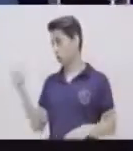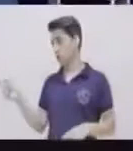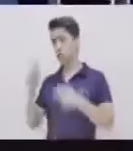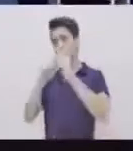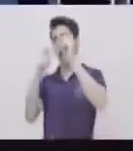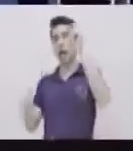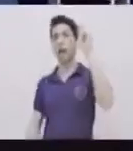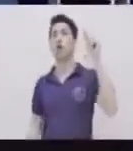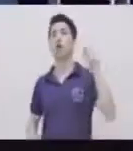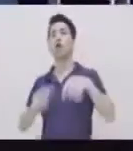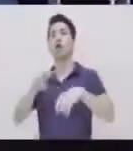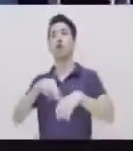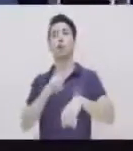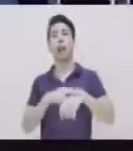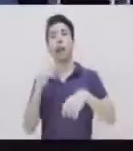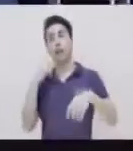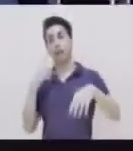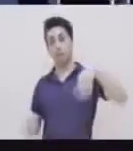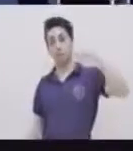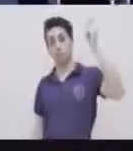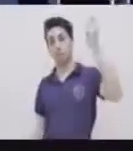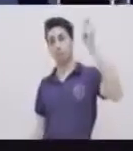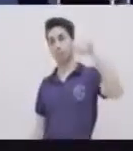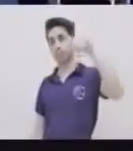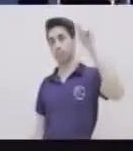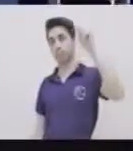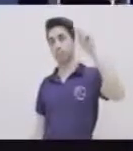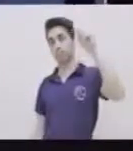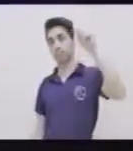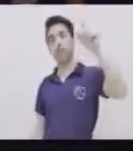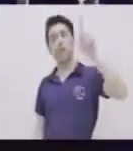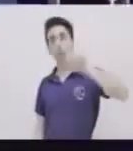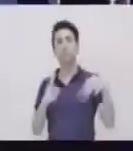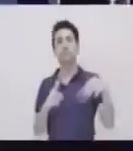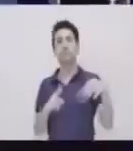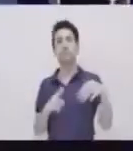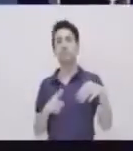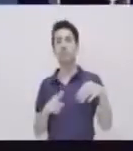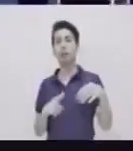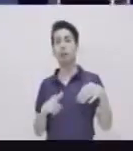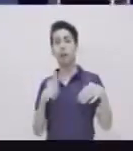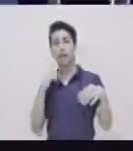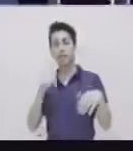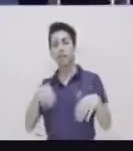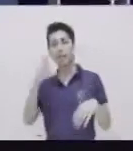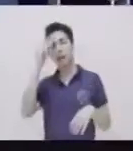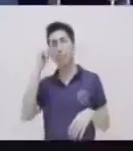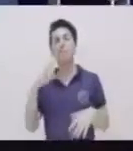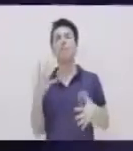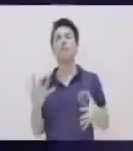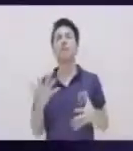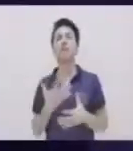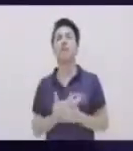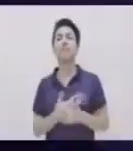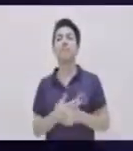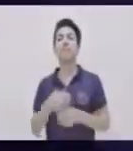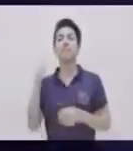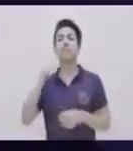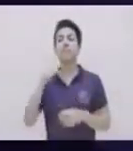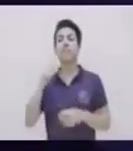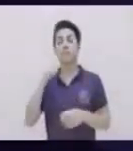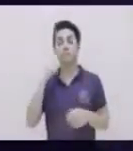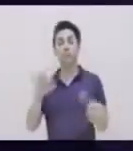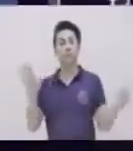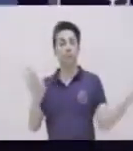mucha tensión en las cerdas y con eso poder tocar mejor. ¿Hemos aprendido algo el día de hoy? Este es